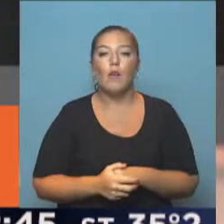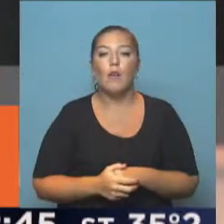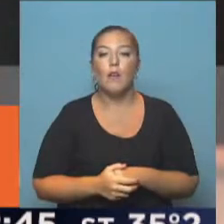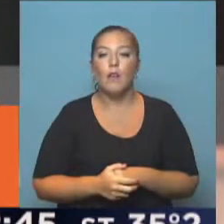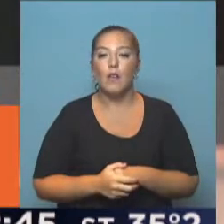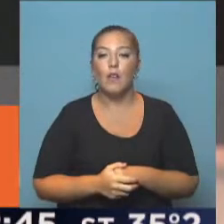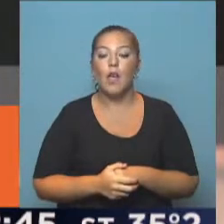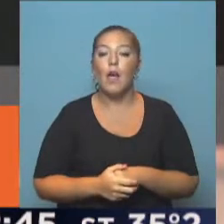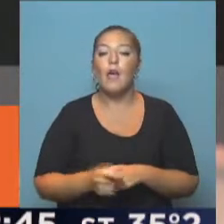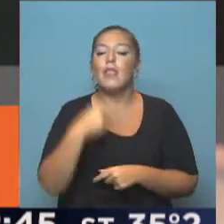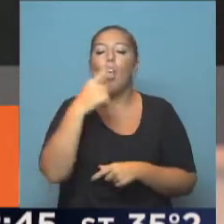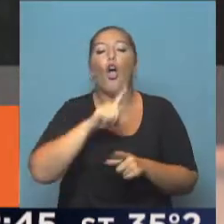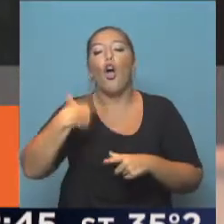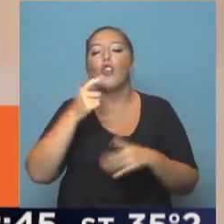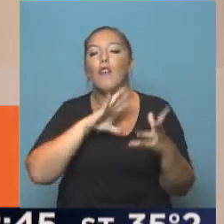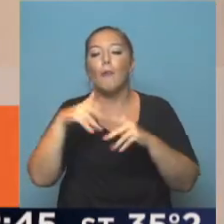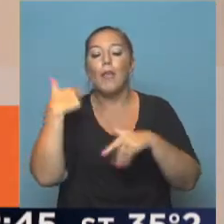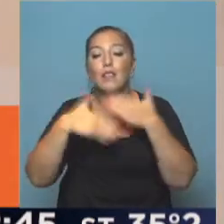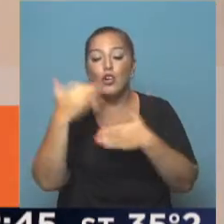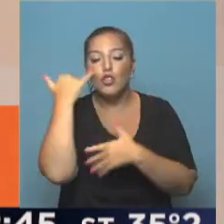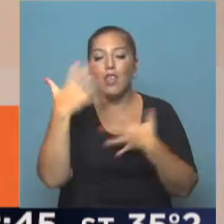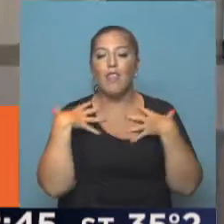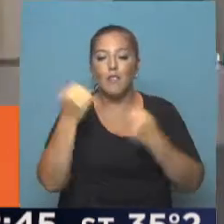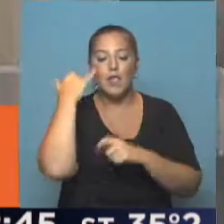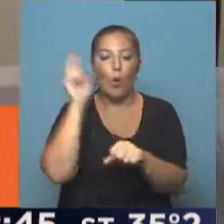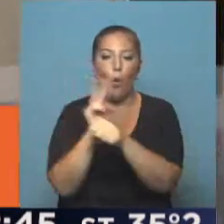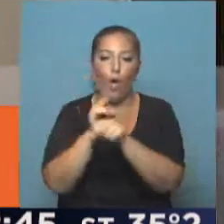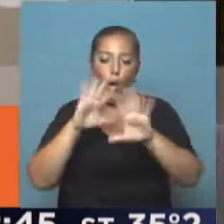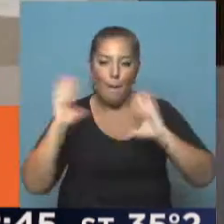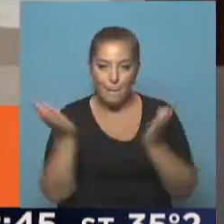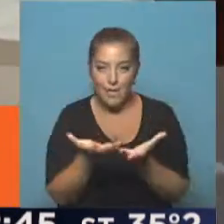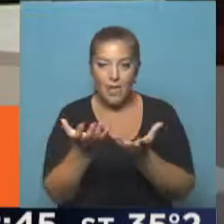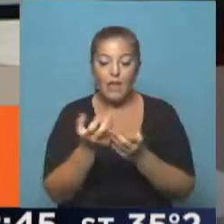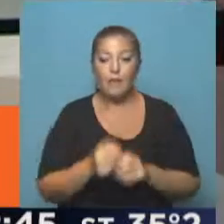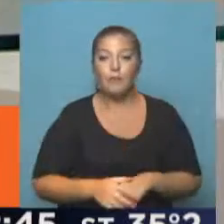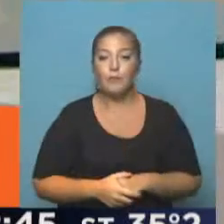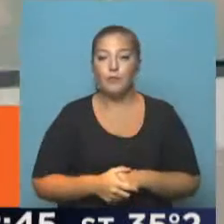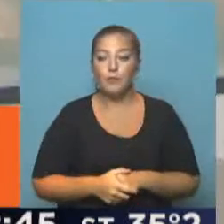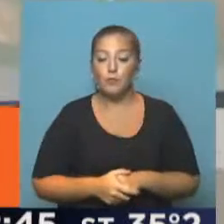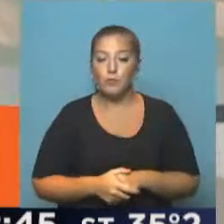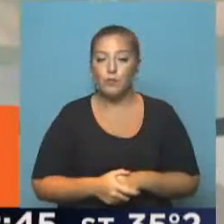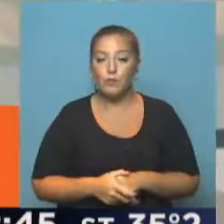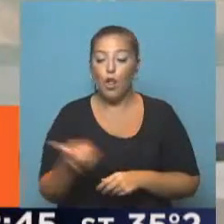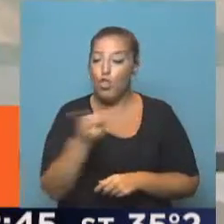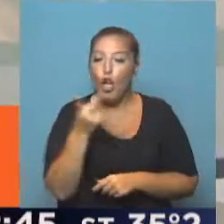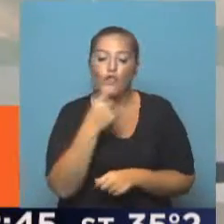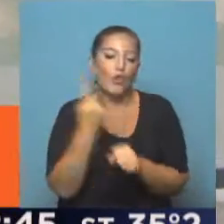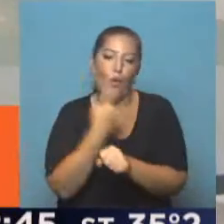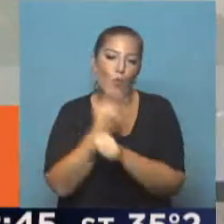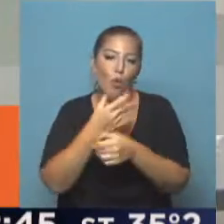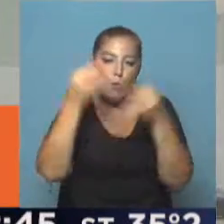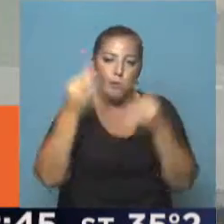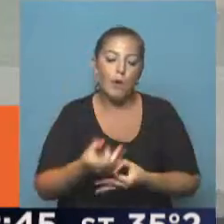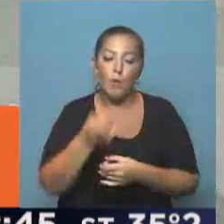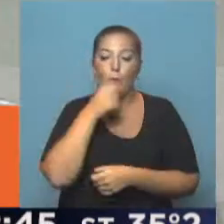de desarrollo y a la defensa o cuidado del ambiente. Y ninguno de los dos, sabemos, cumplió con esto. En el